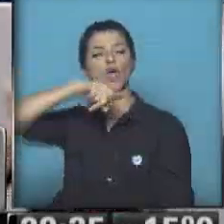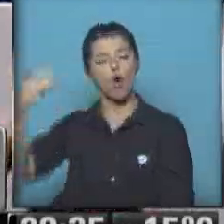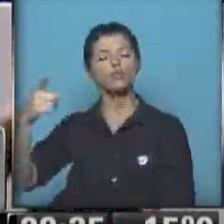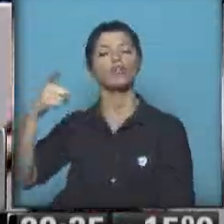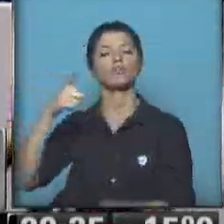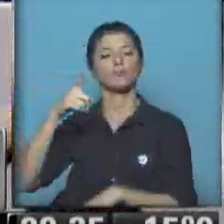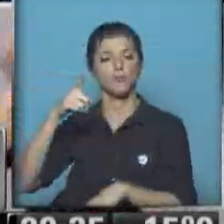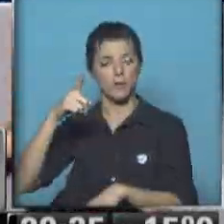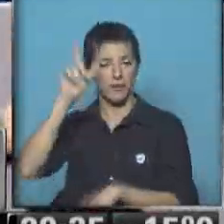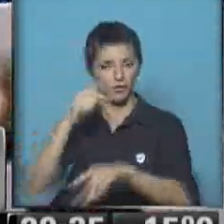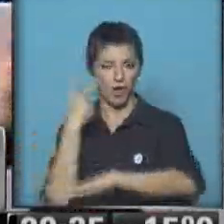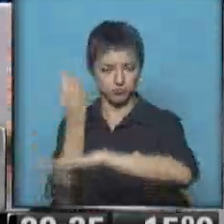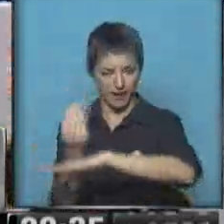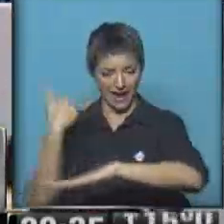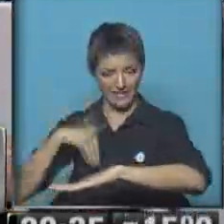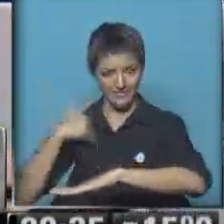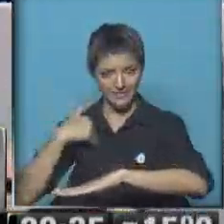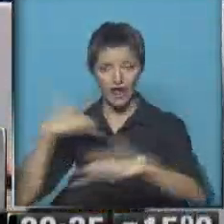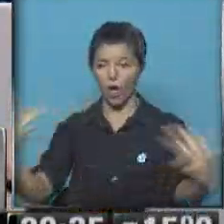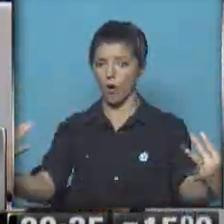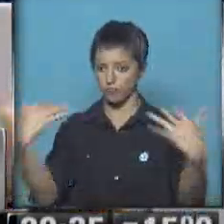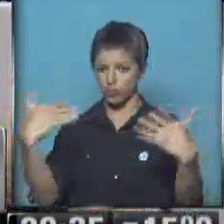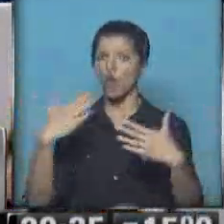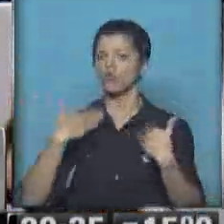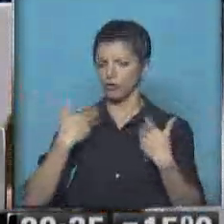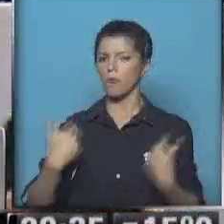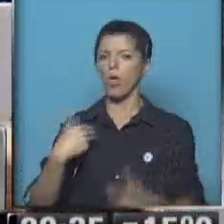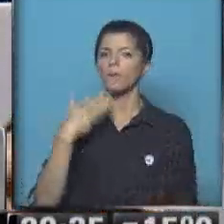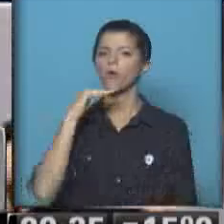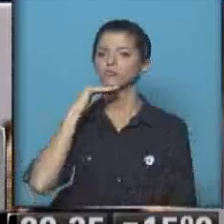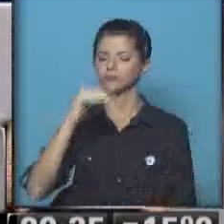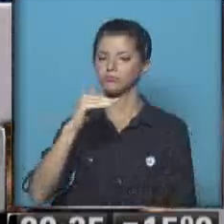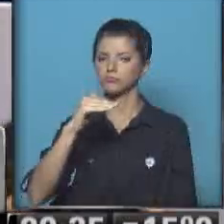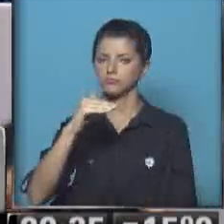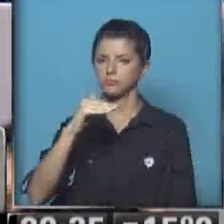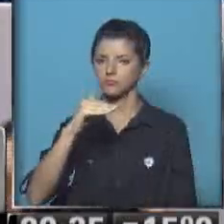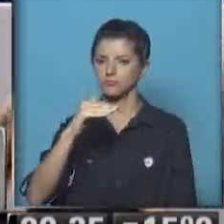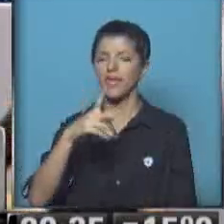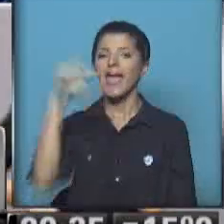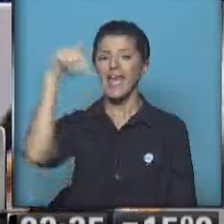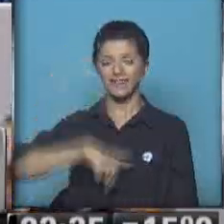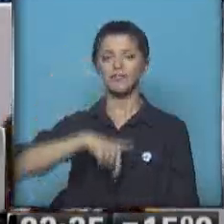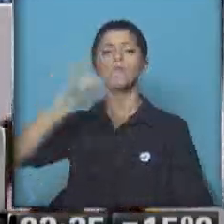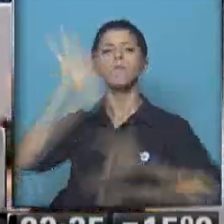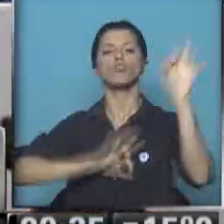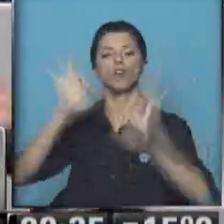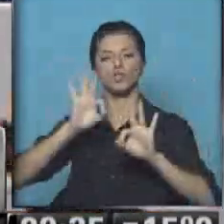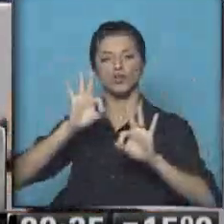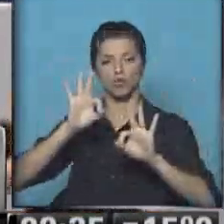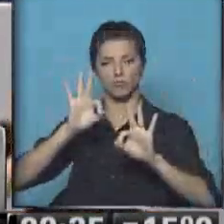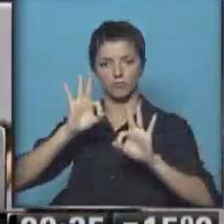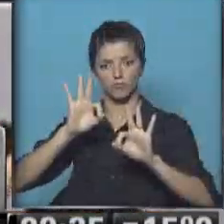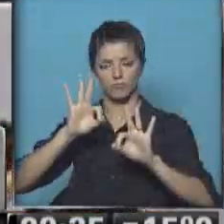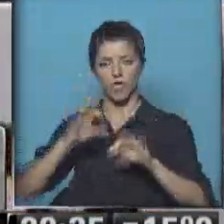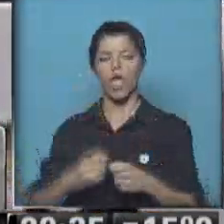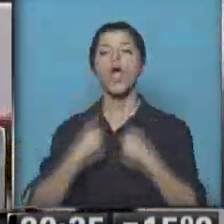compatriotas, podemos decirles que este proyecto le ha